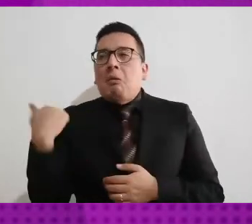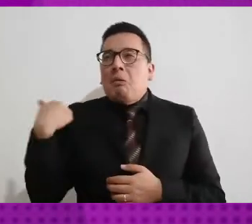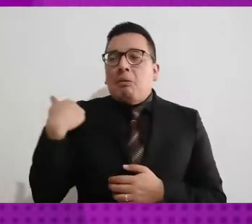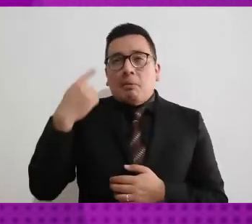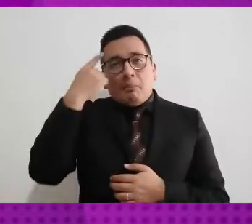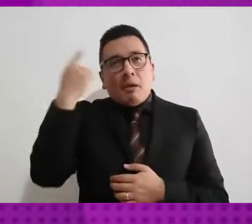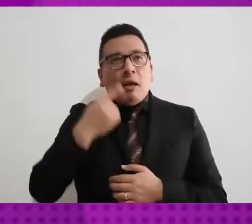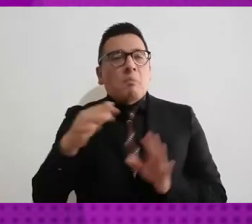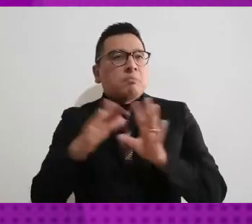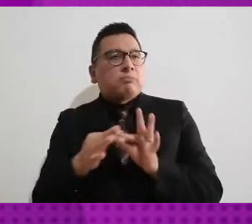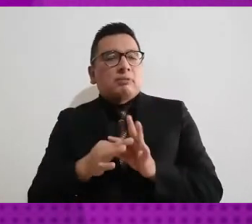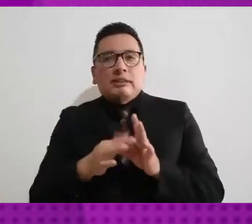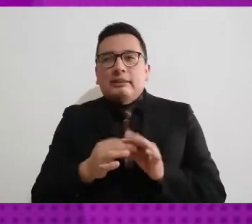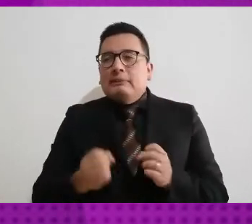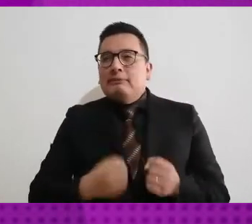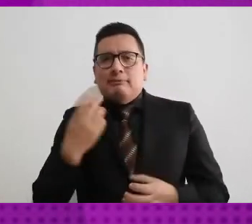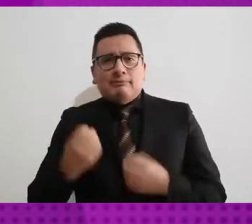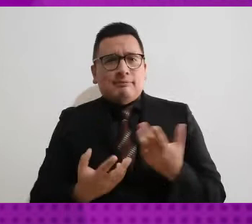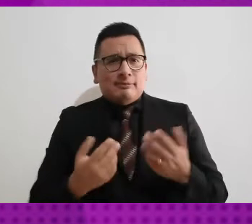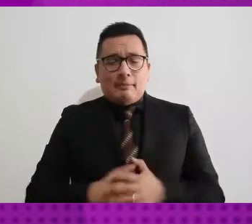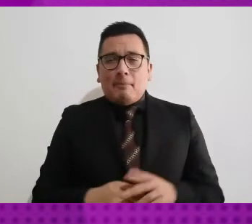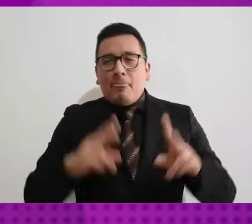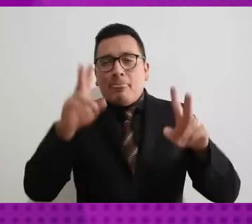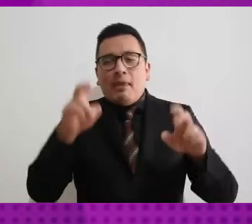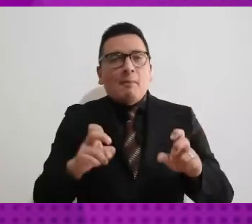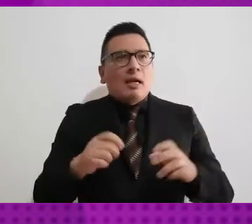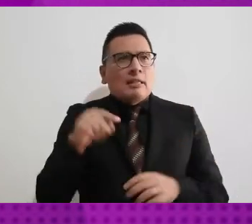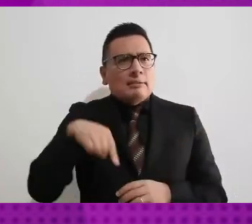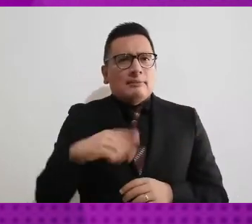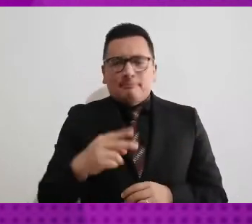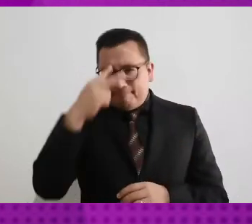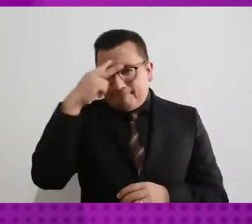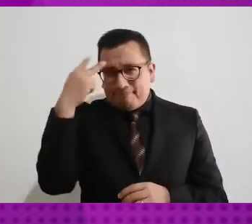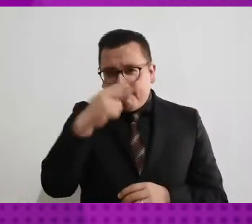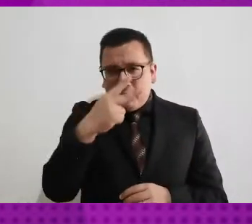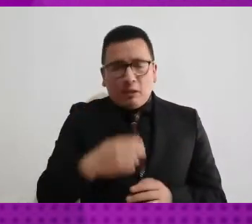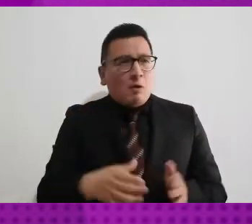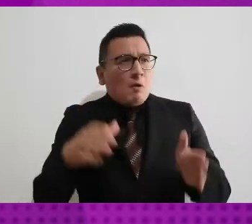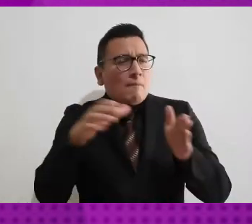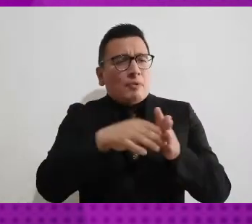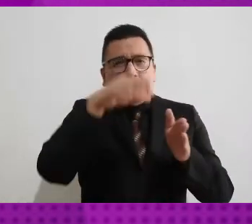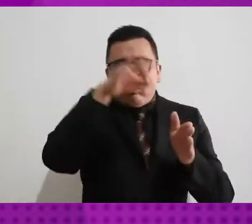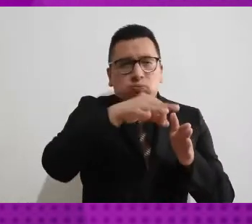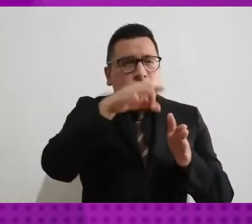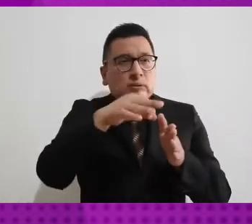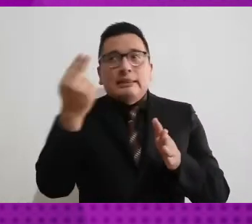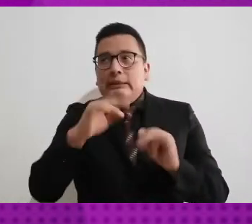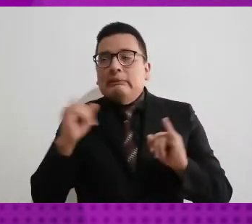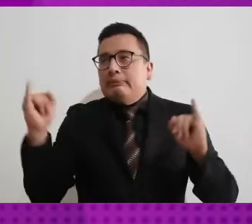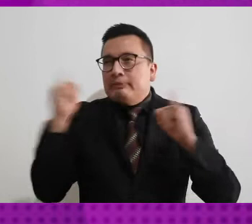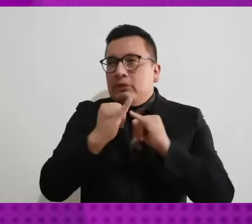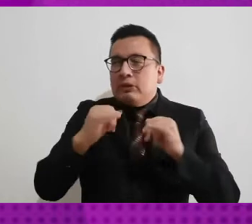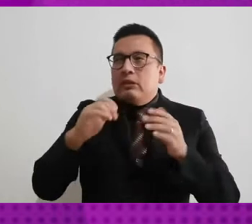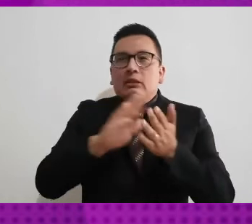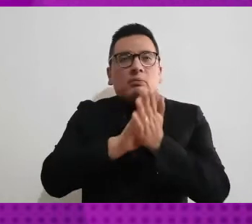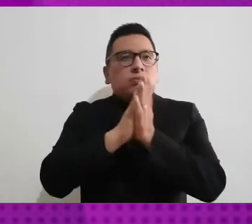Coahuila para que podamos platicar y conversar sobre la evolución de las instituciones electorales en el país. Un gran gusto y